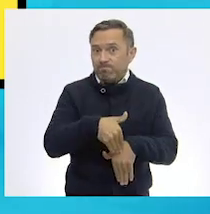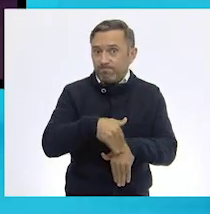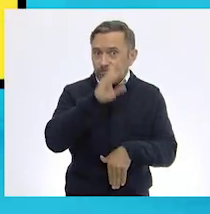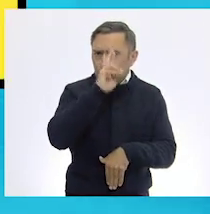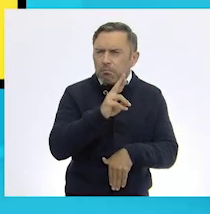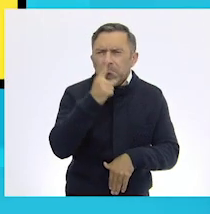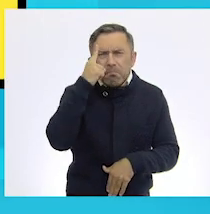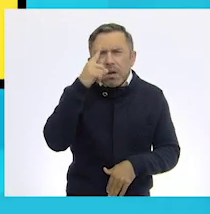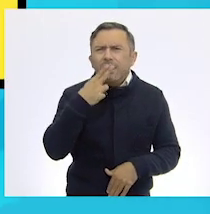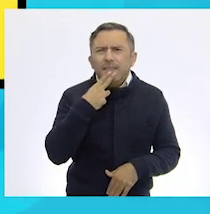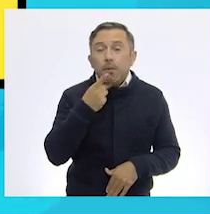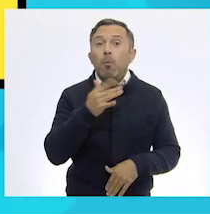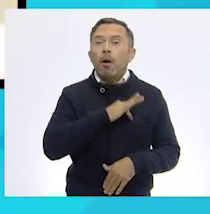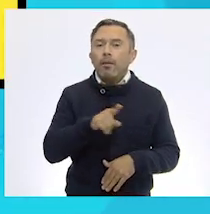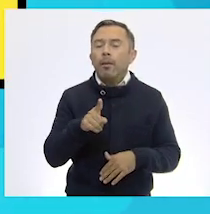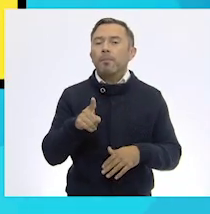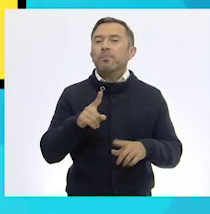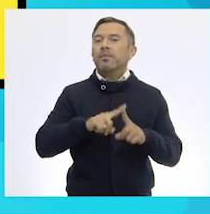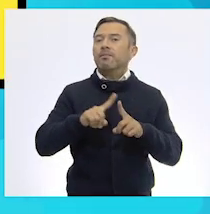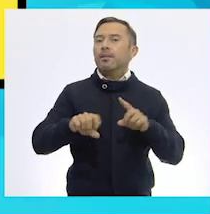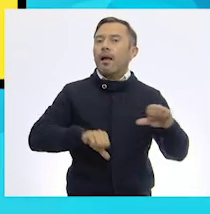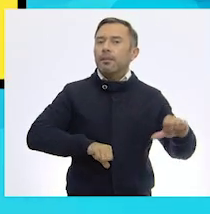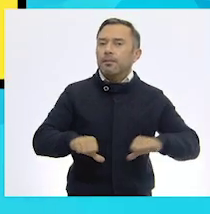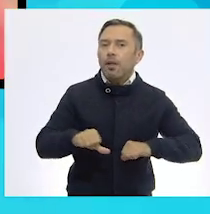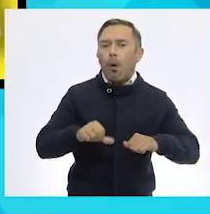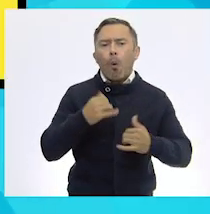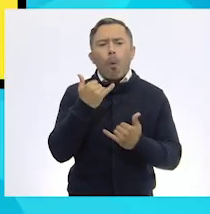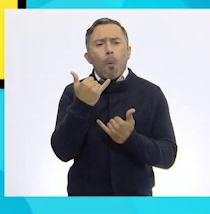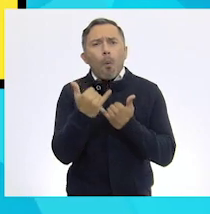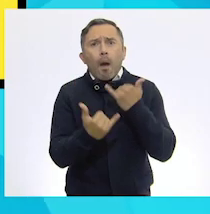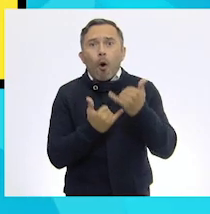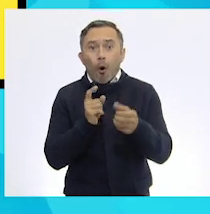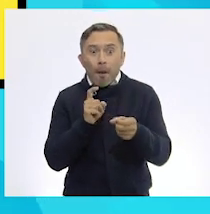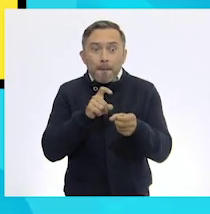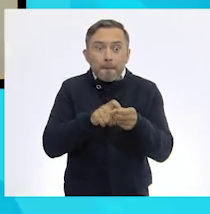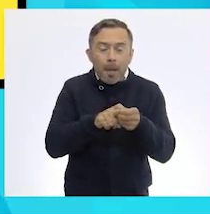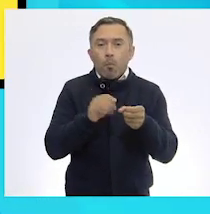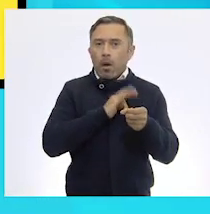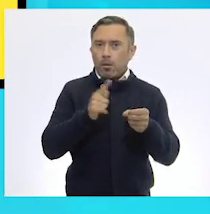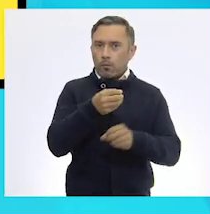las actividades y los juegos en los que participamos. También sirven para saber cómo actuar en los